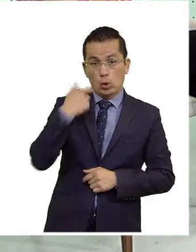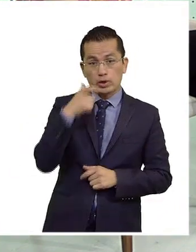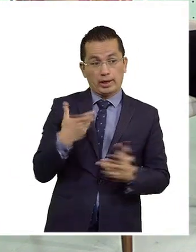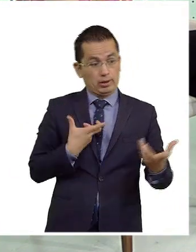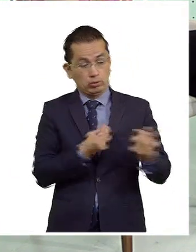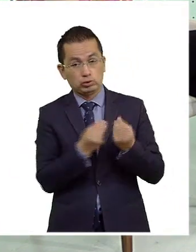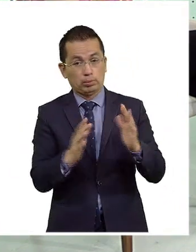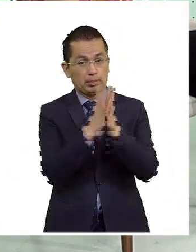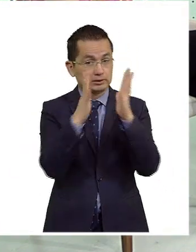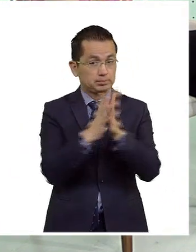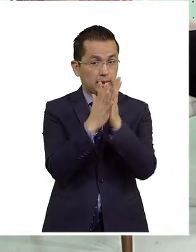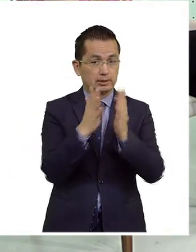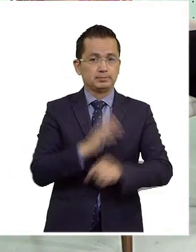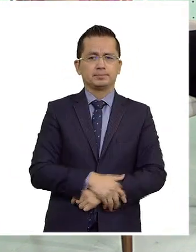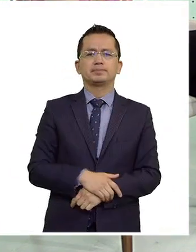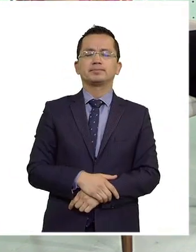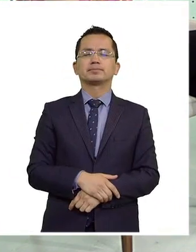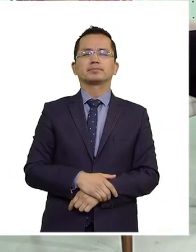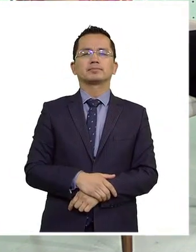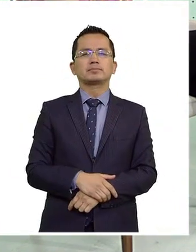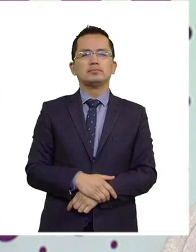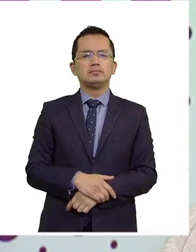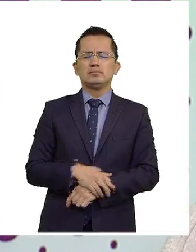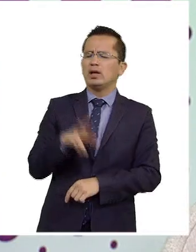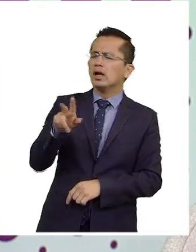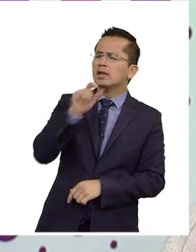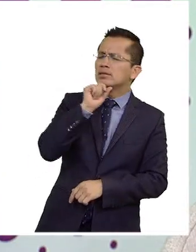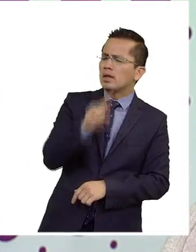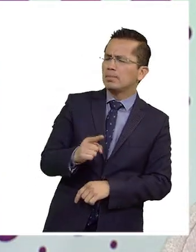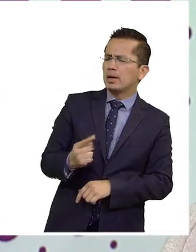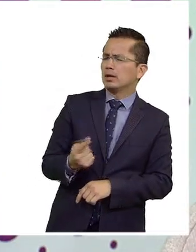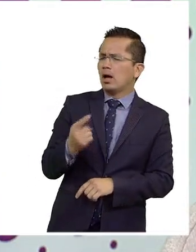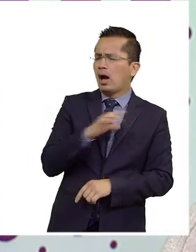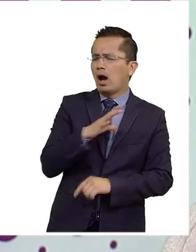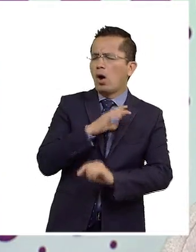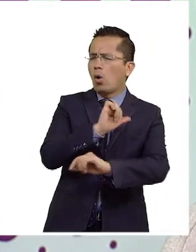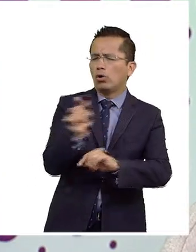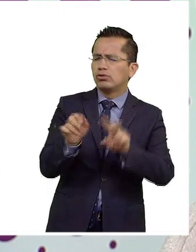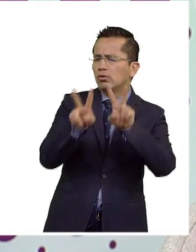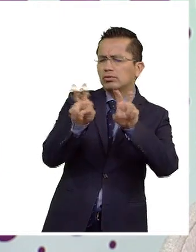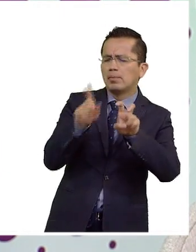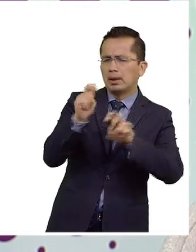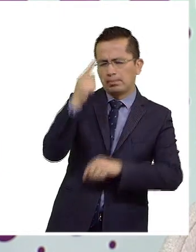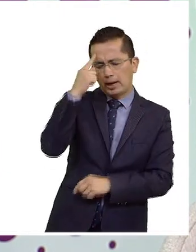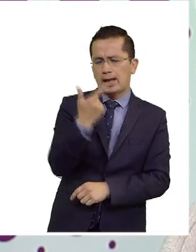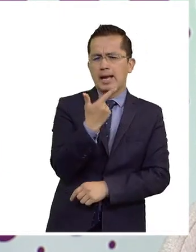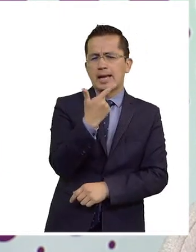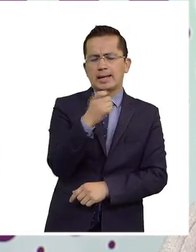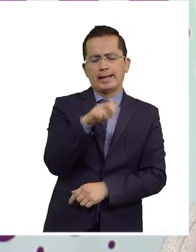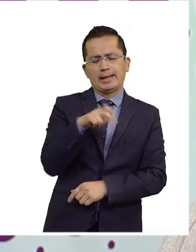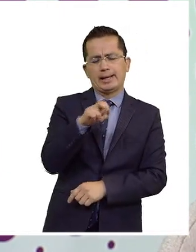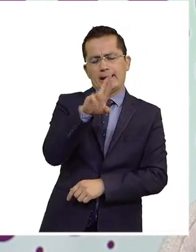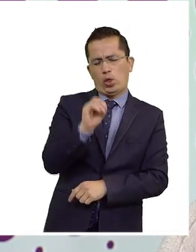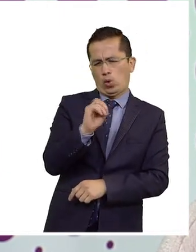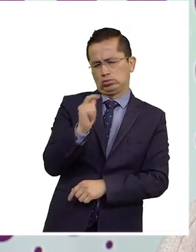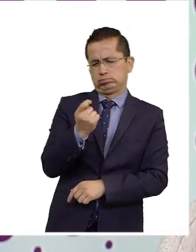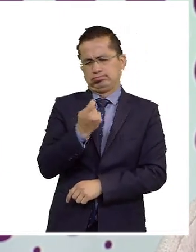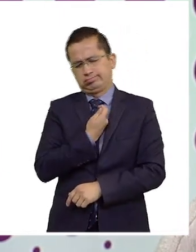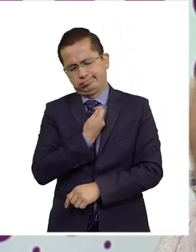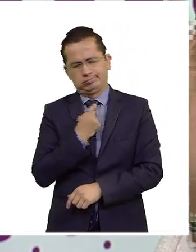Y también hay algún otro argumento a partir del género, ¿no? Las cuestiones de cómo es que